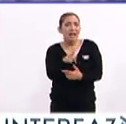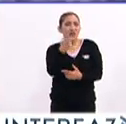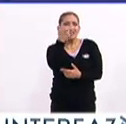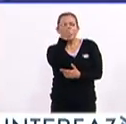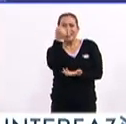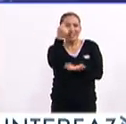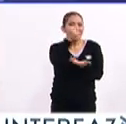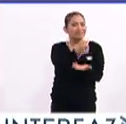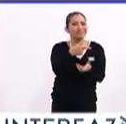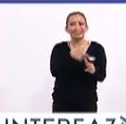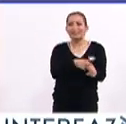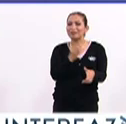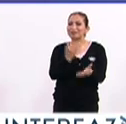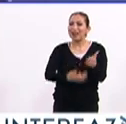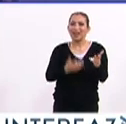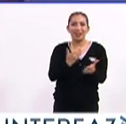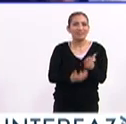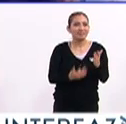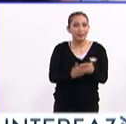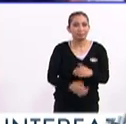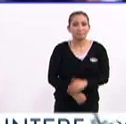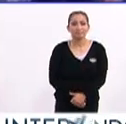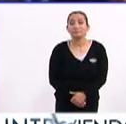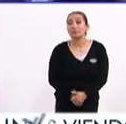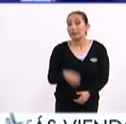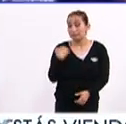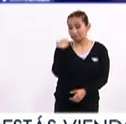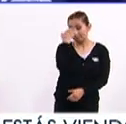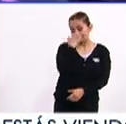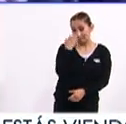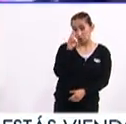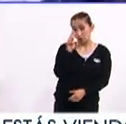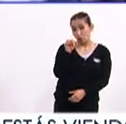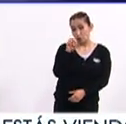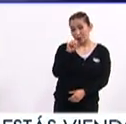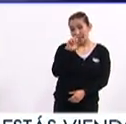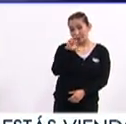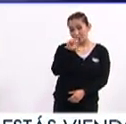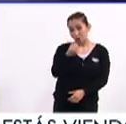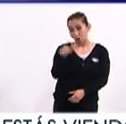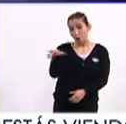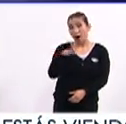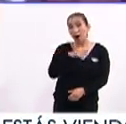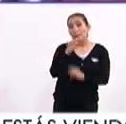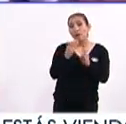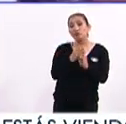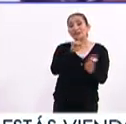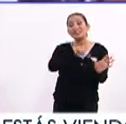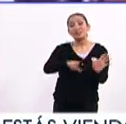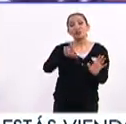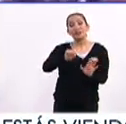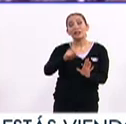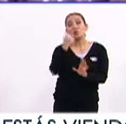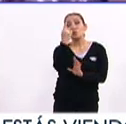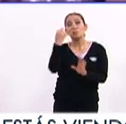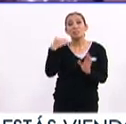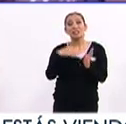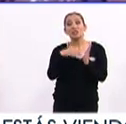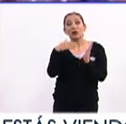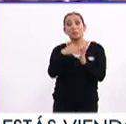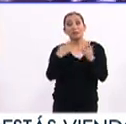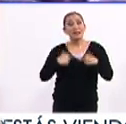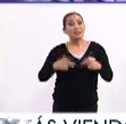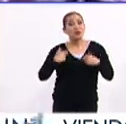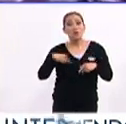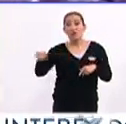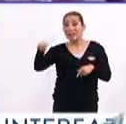recursos públicos continúan siendo insuficientes. De acuerdo con la UNESCO, en el mundo aún hay más de 781 millones